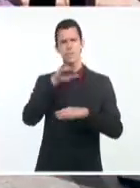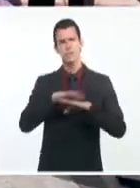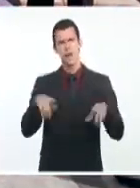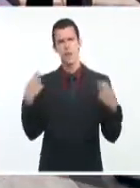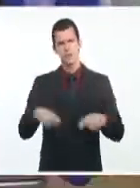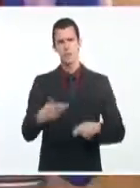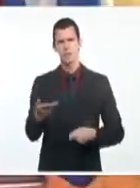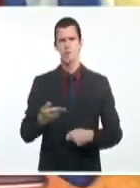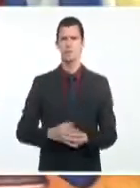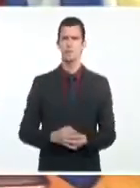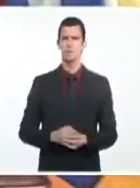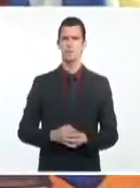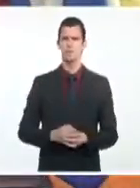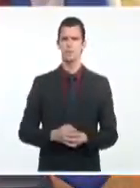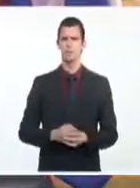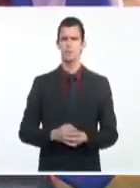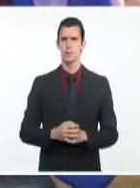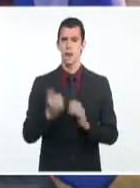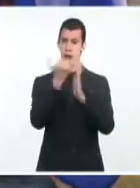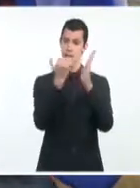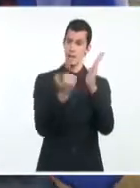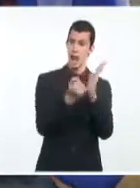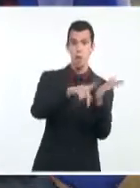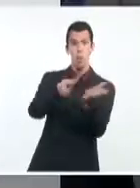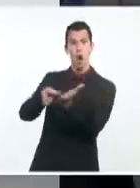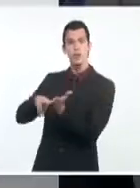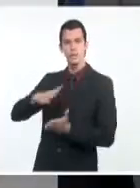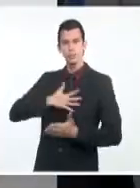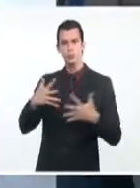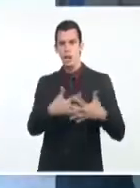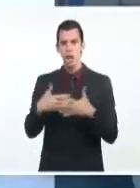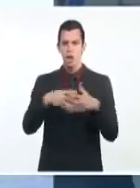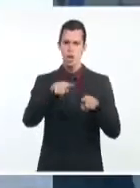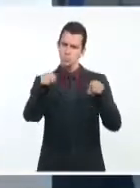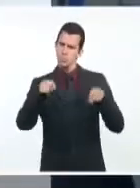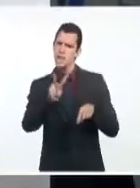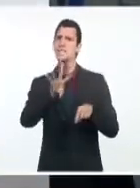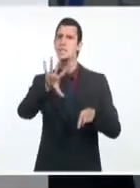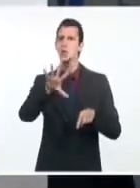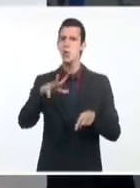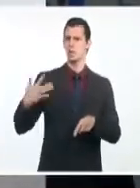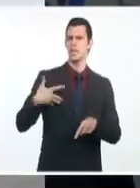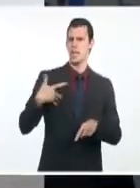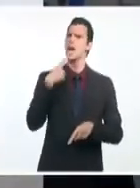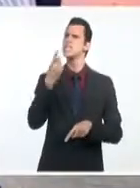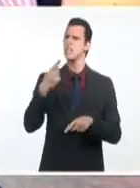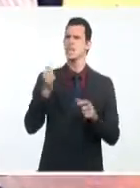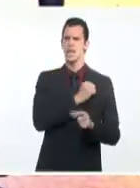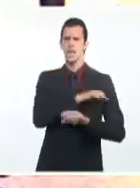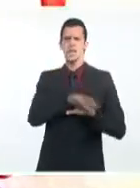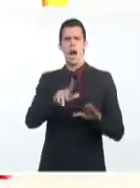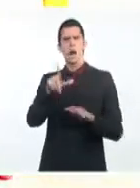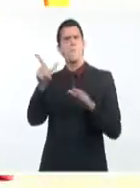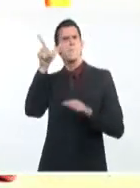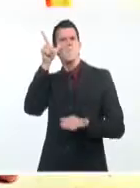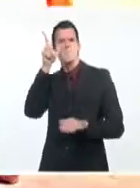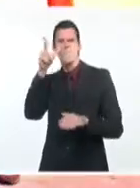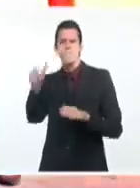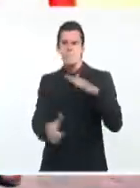a la administración Biden reabrir las brechas comerciales, restablecer los servicios consulares en La Habana para facilitar